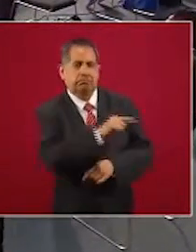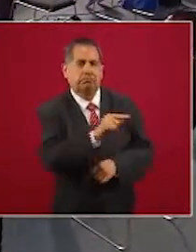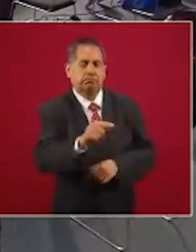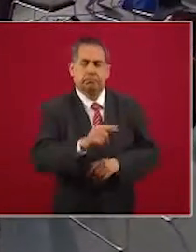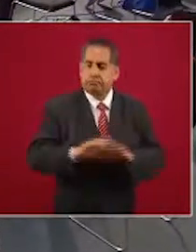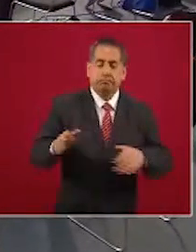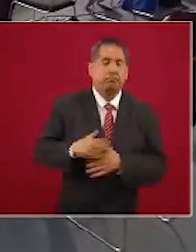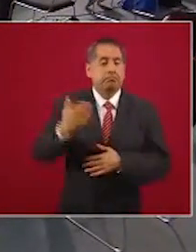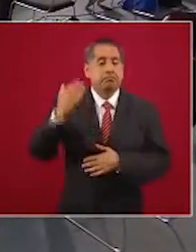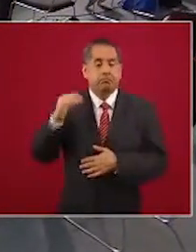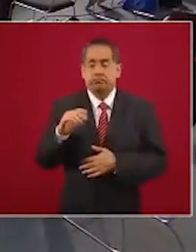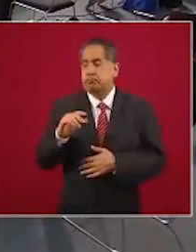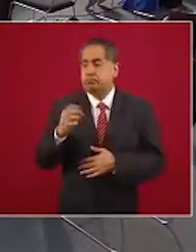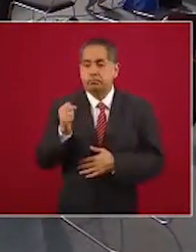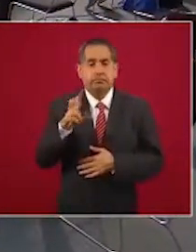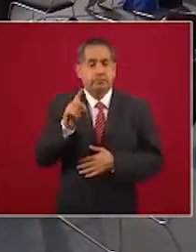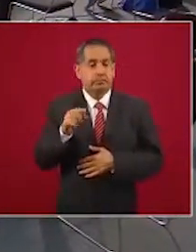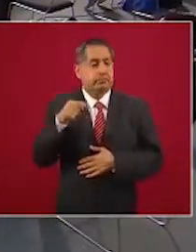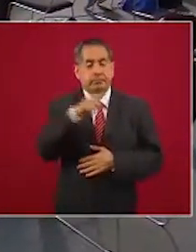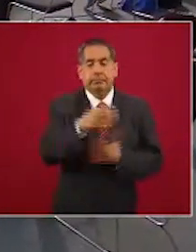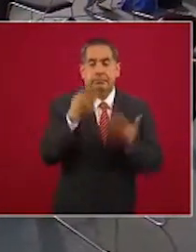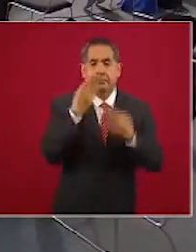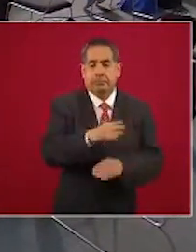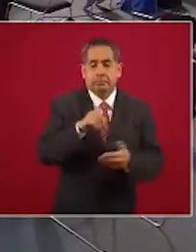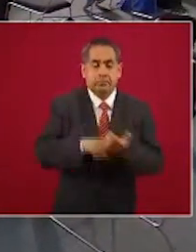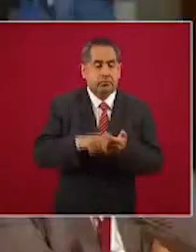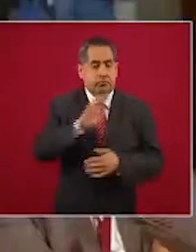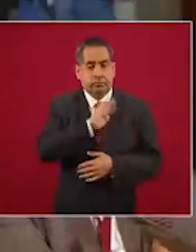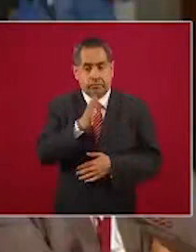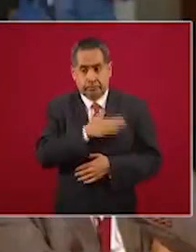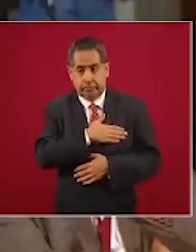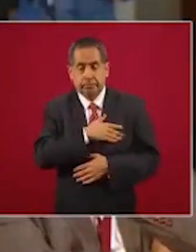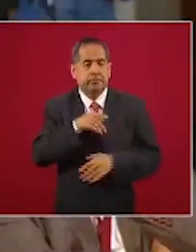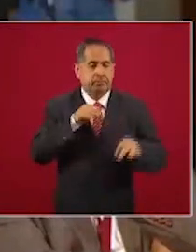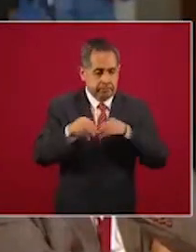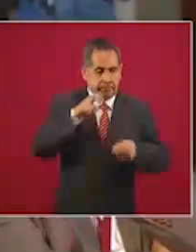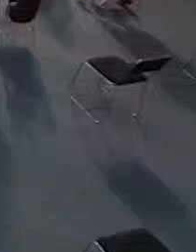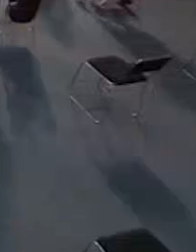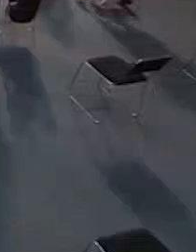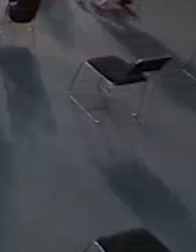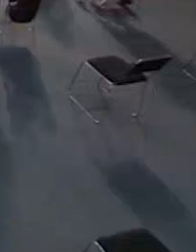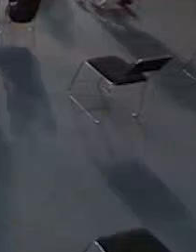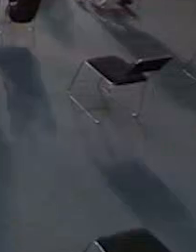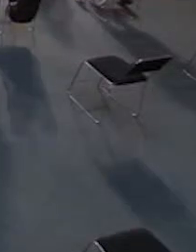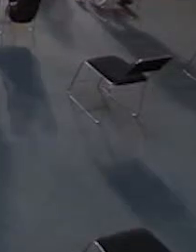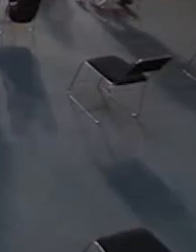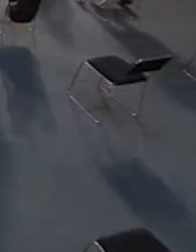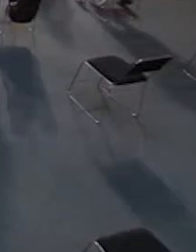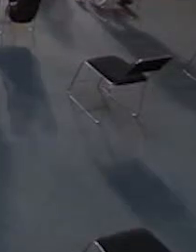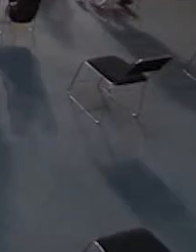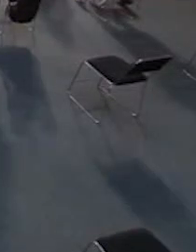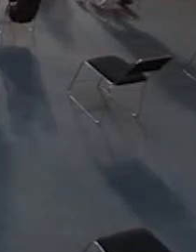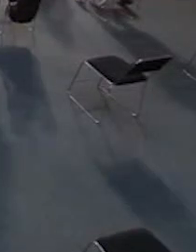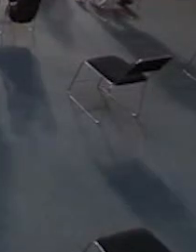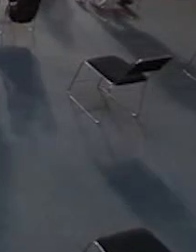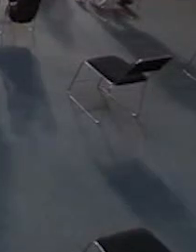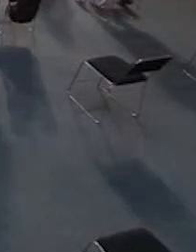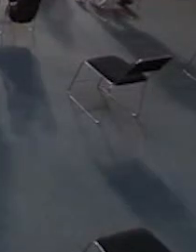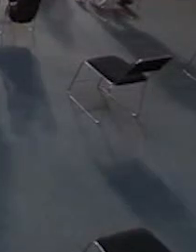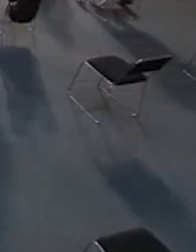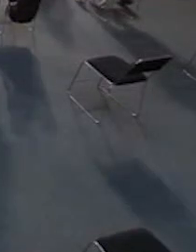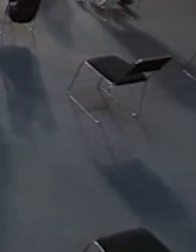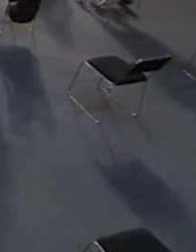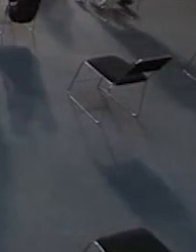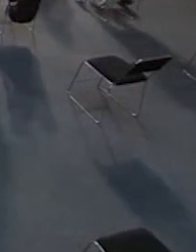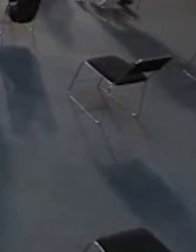del 2019 los ejecutivos del banco de origen español que trabajan en méxico si te gustó dale like compártelo